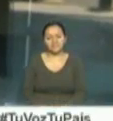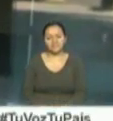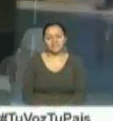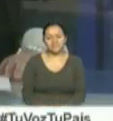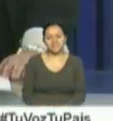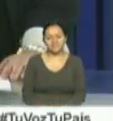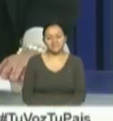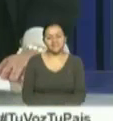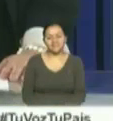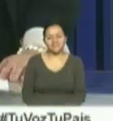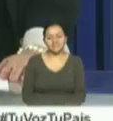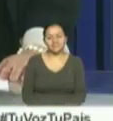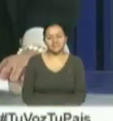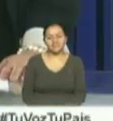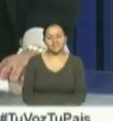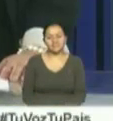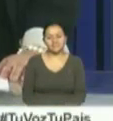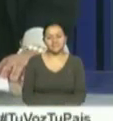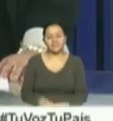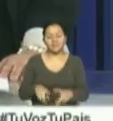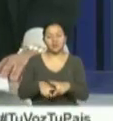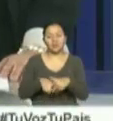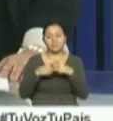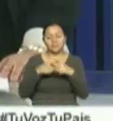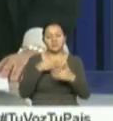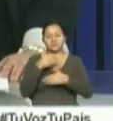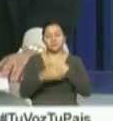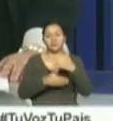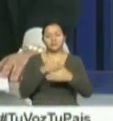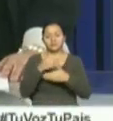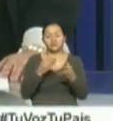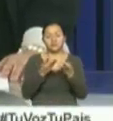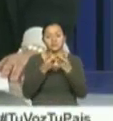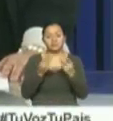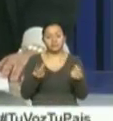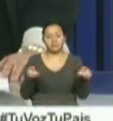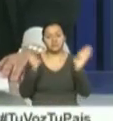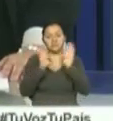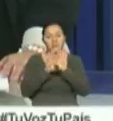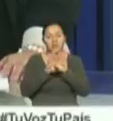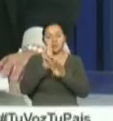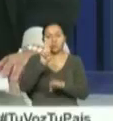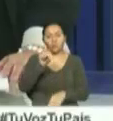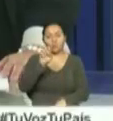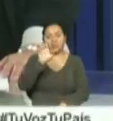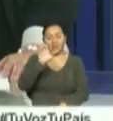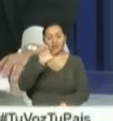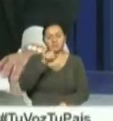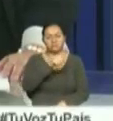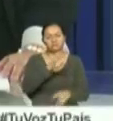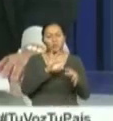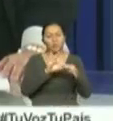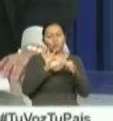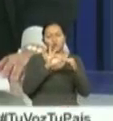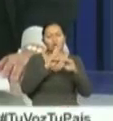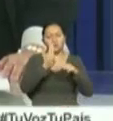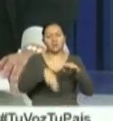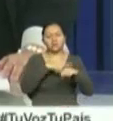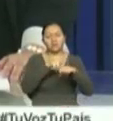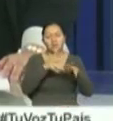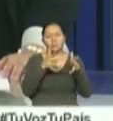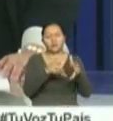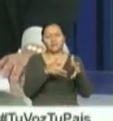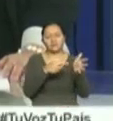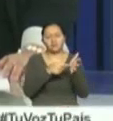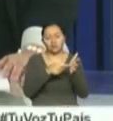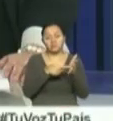Ciudadano. El inicio del proceso de disolución de la Unión de Educadores, UNE, es el resultado de un